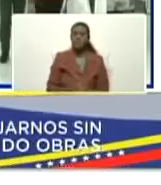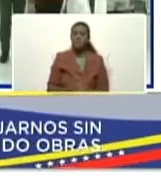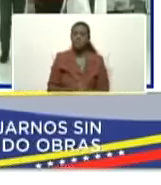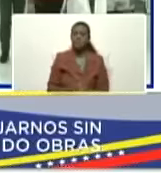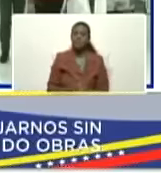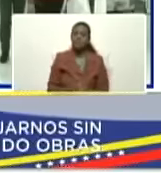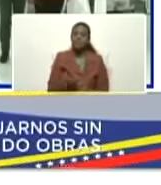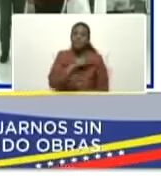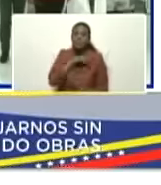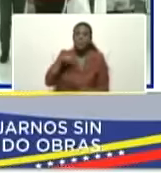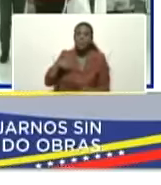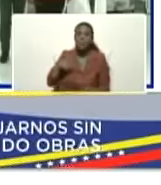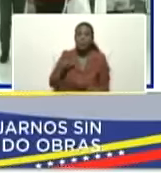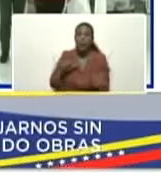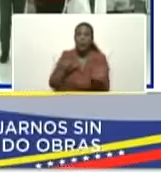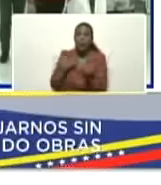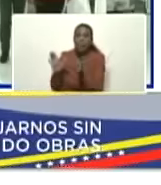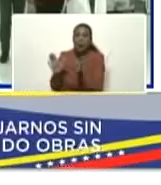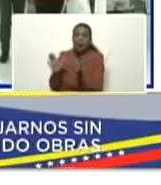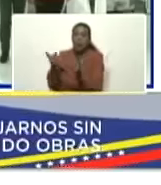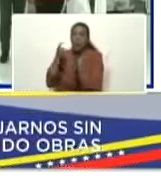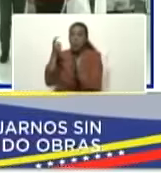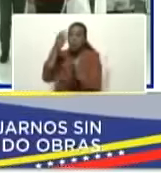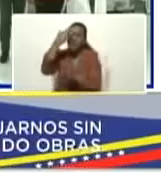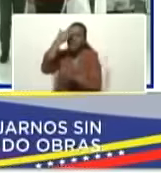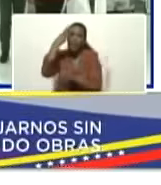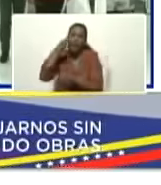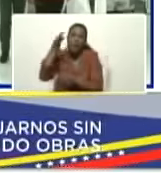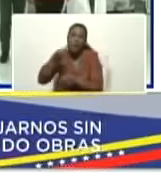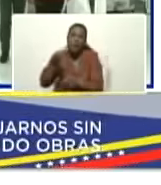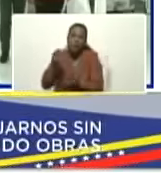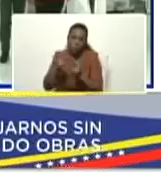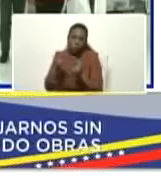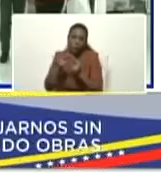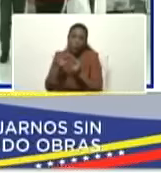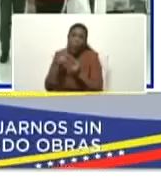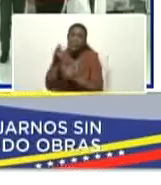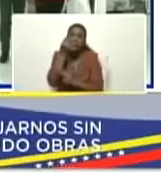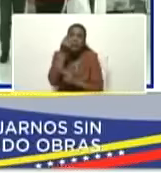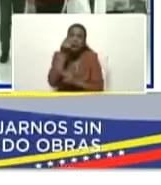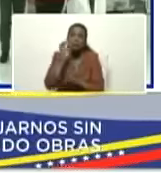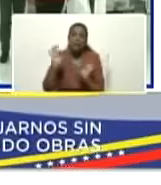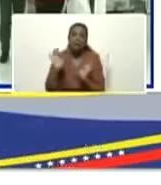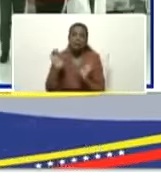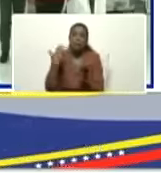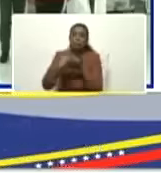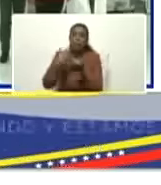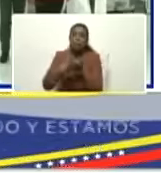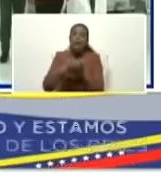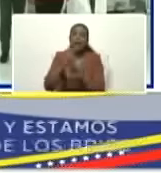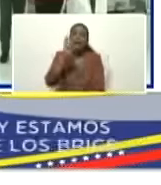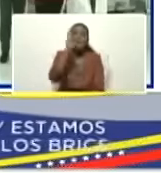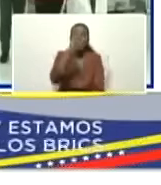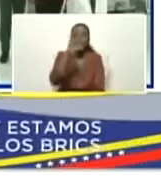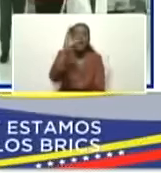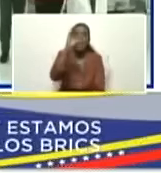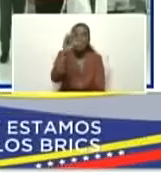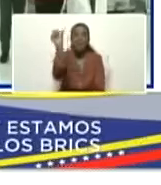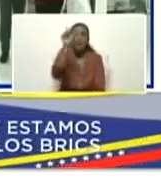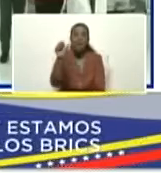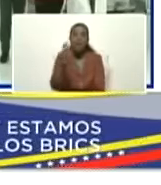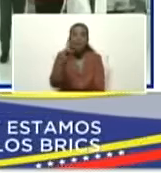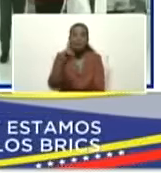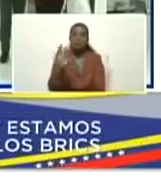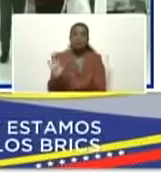Y nosotros, que sabemos nuestra cosa, nos faltó una prueba de PCR en el país donde hizo